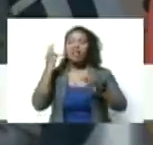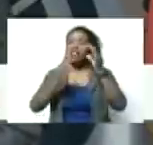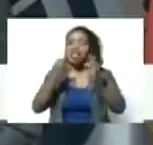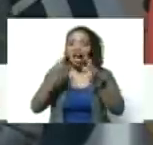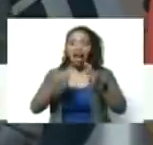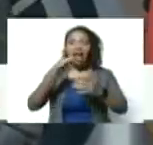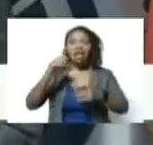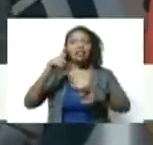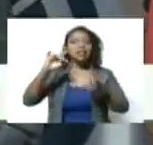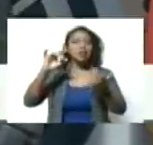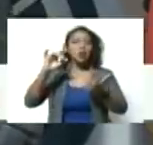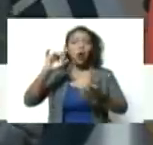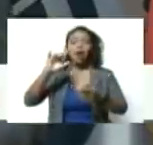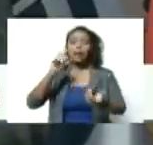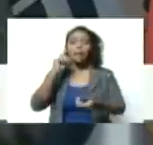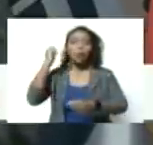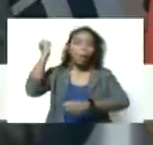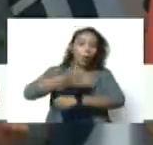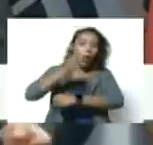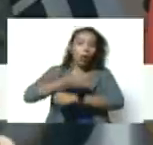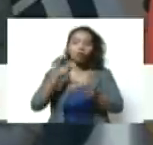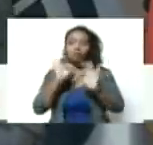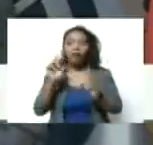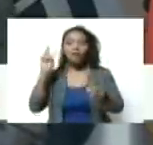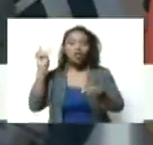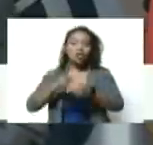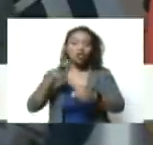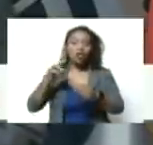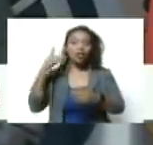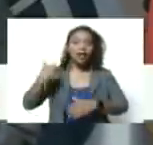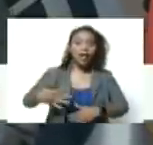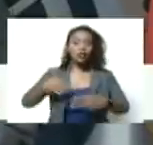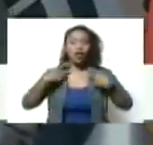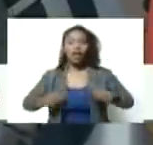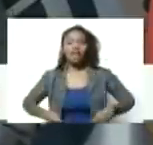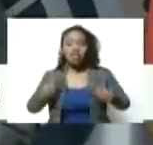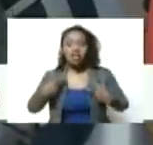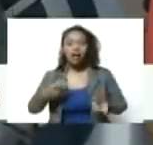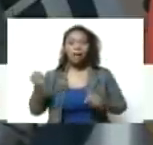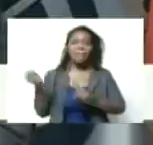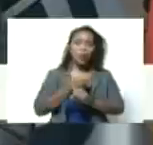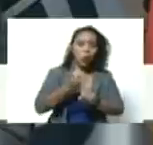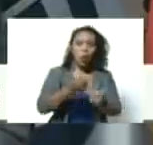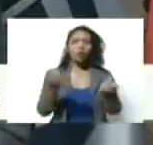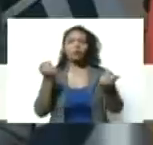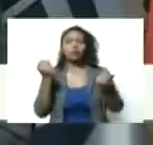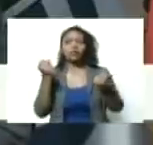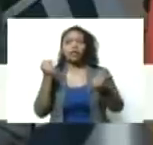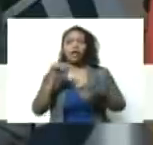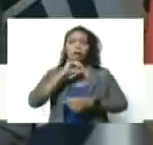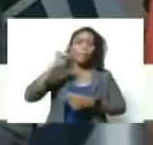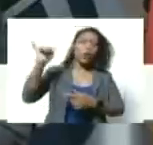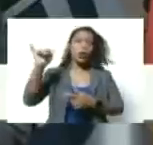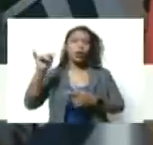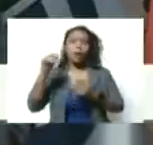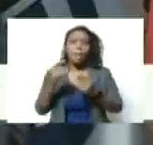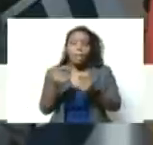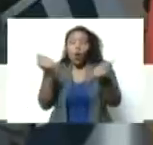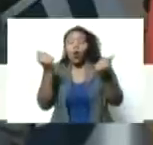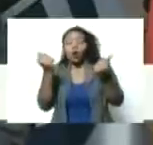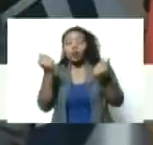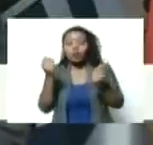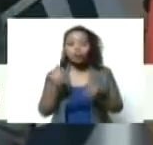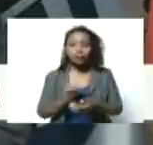de jueces, de violaciones al derecho a la vida, de tortura, de denuncias sobre desapariciones. Pues